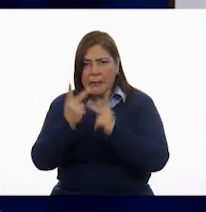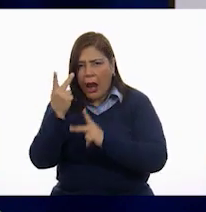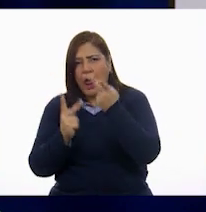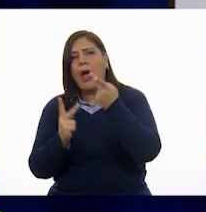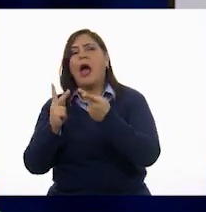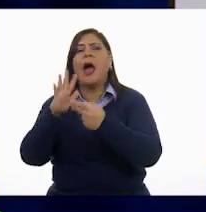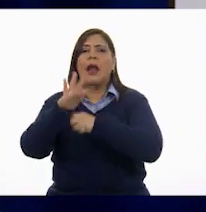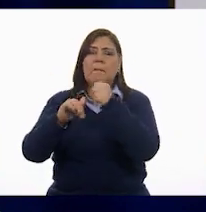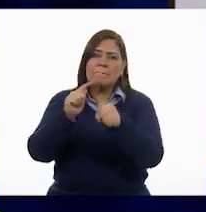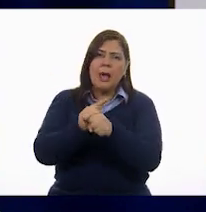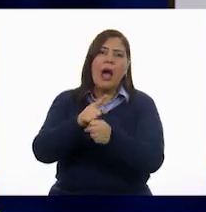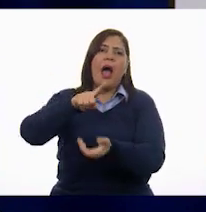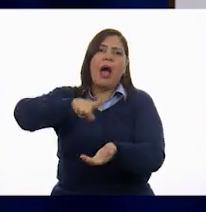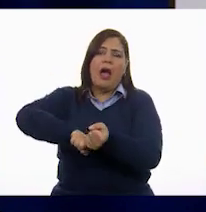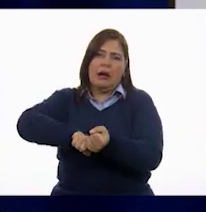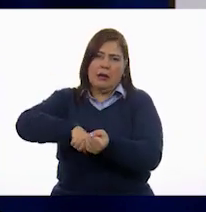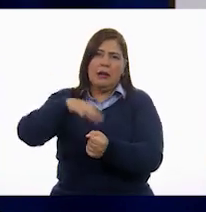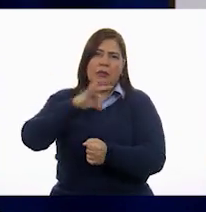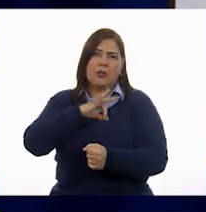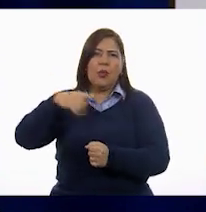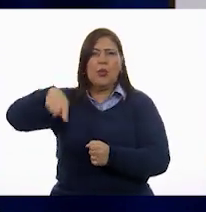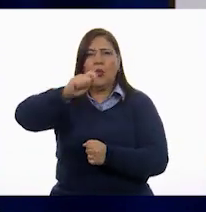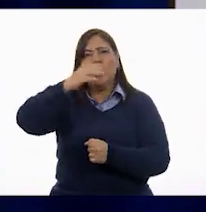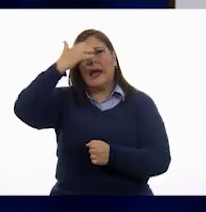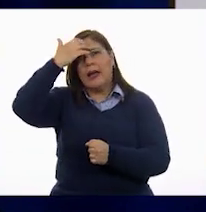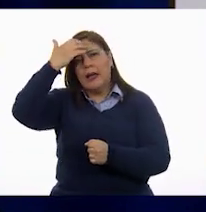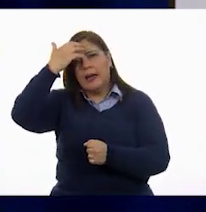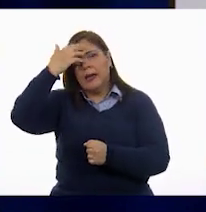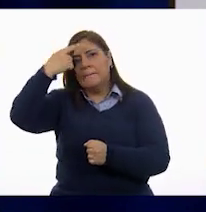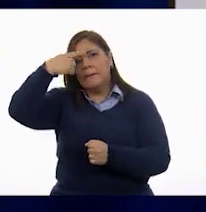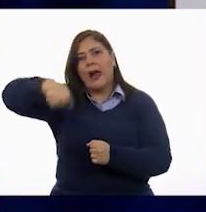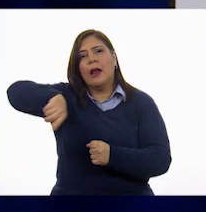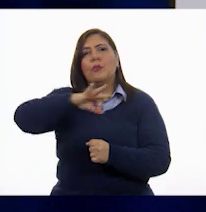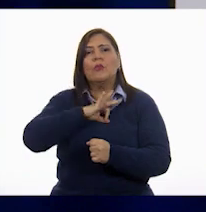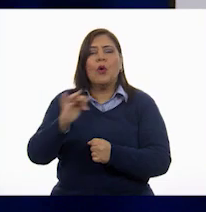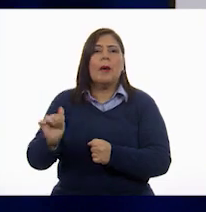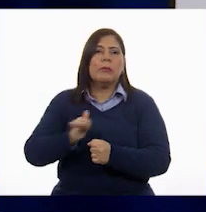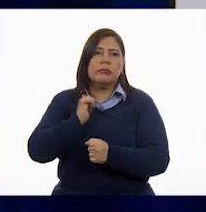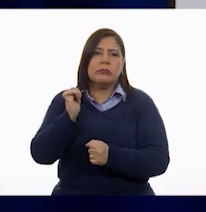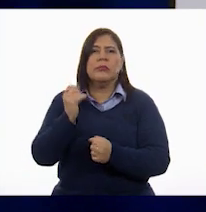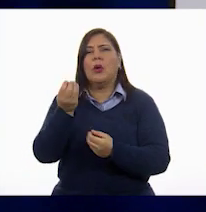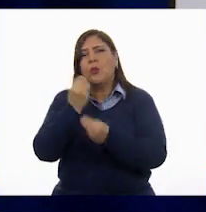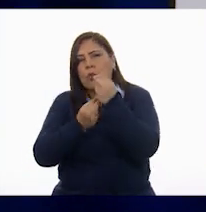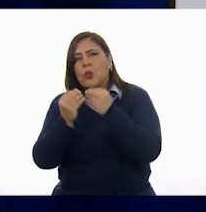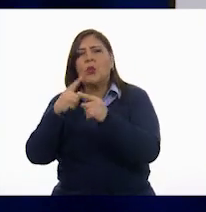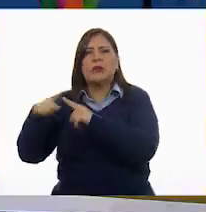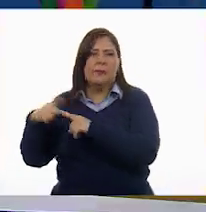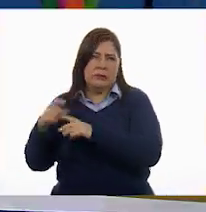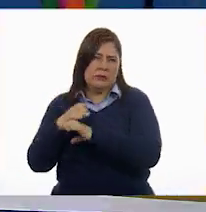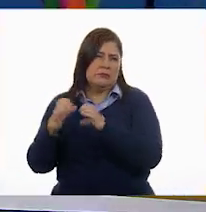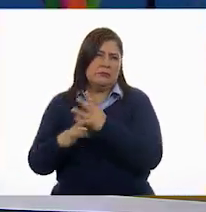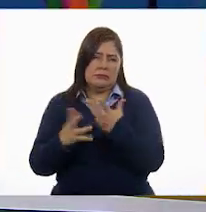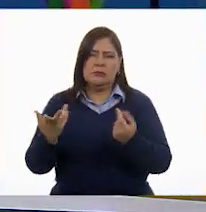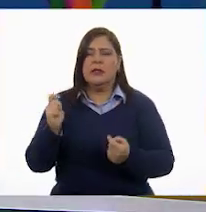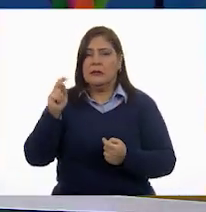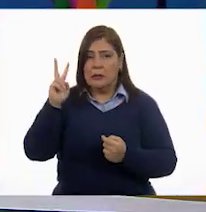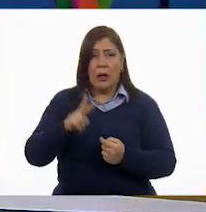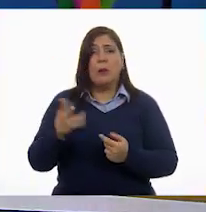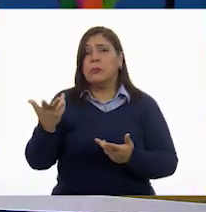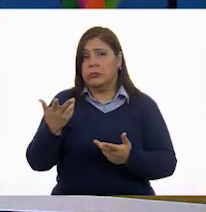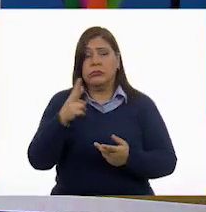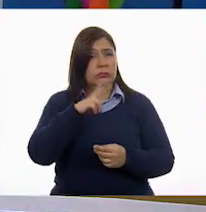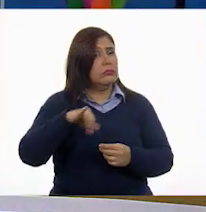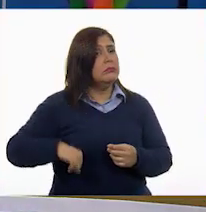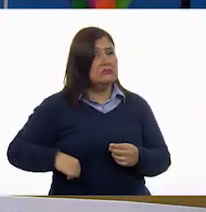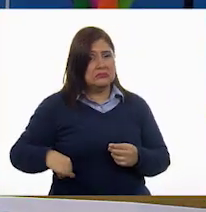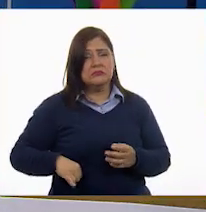fauna que las sociedades actuales aprovechamos. ¿Cómo ves? Interesante, interesante, ¿no? Interesante, sí. O sea, ya hay una diferencia